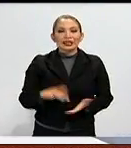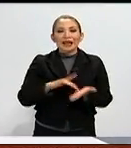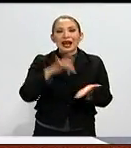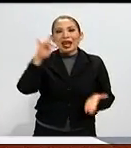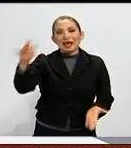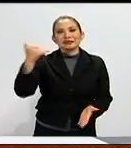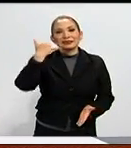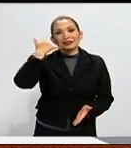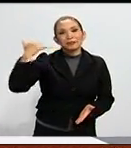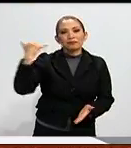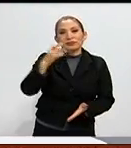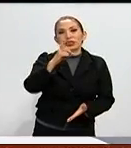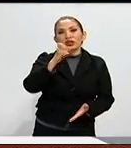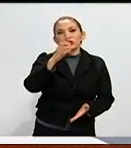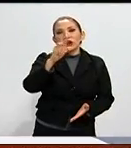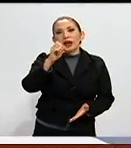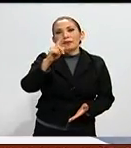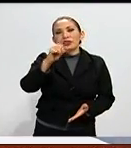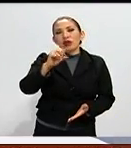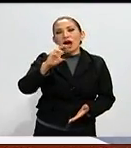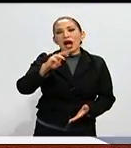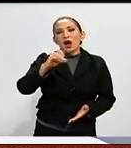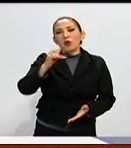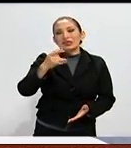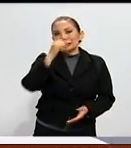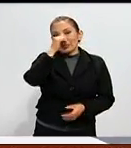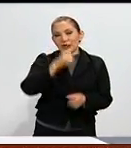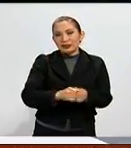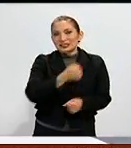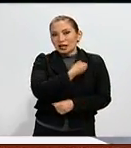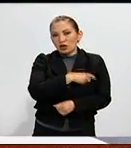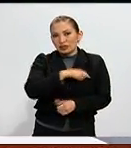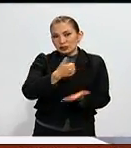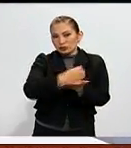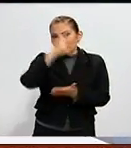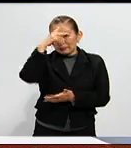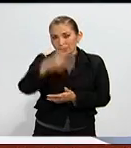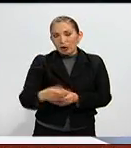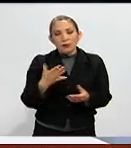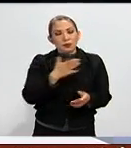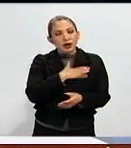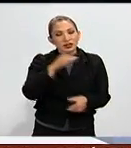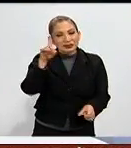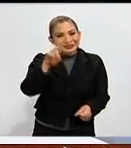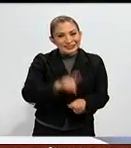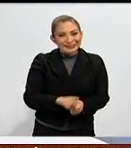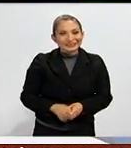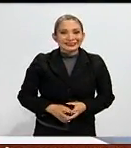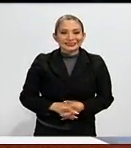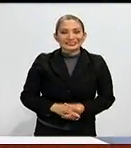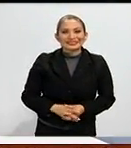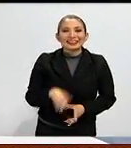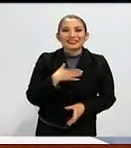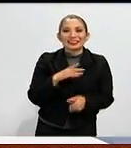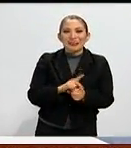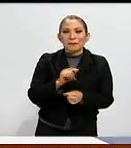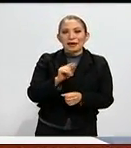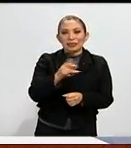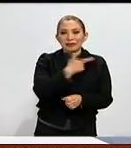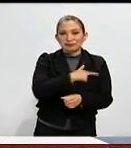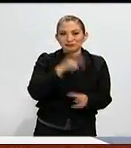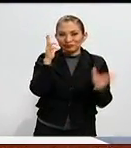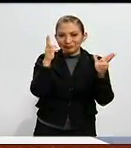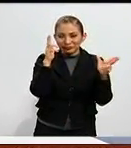Agradezco que nos tome la llamada el doctor Armando Agüet, secretario de Salud de la Ciudad de México. Doctor, muy buenos días. Buenos días, Pati, qué